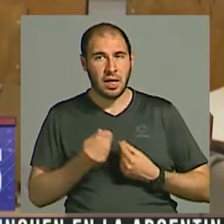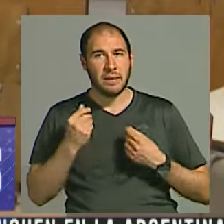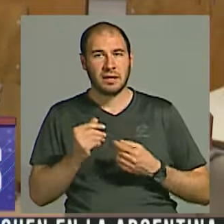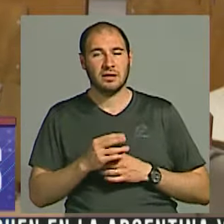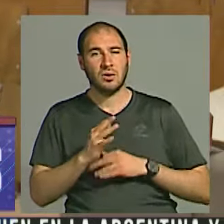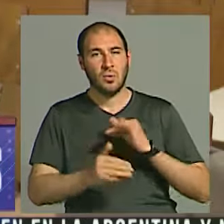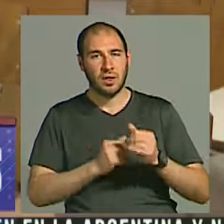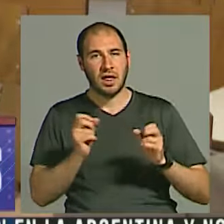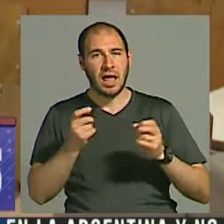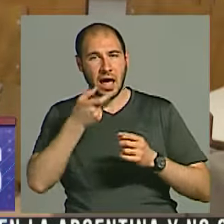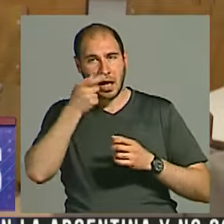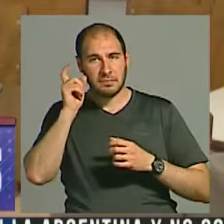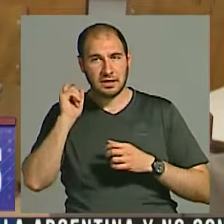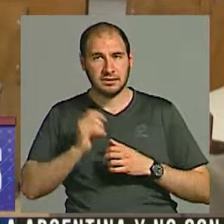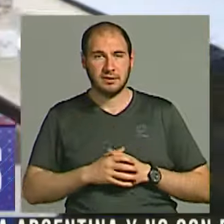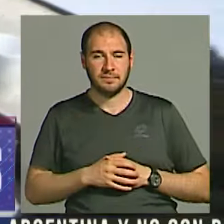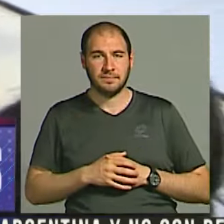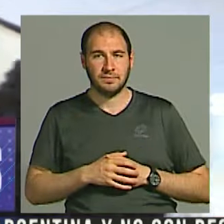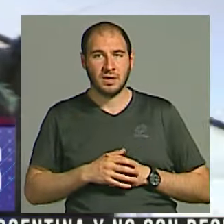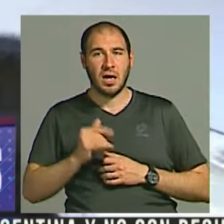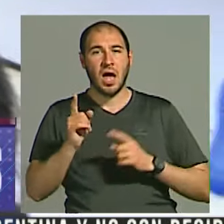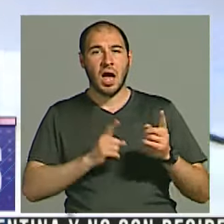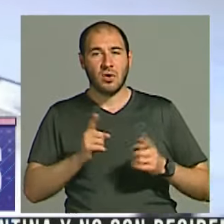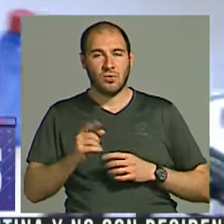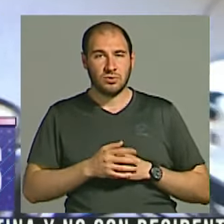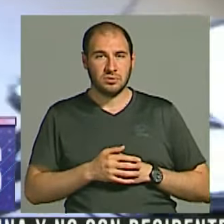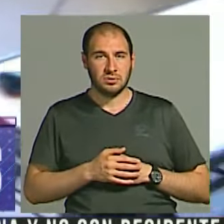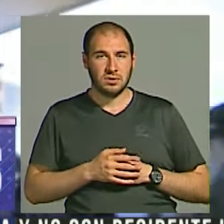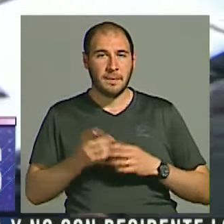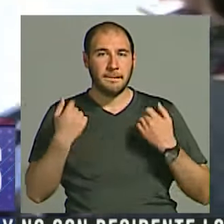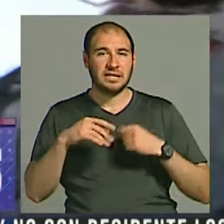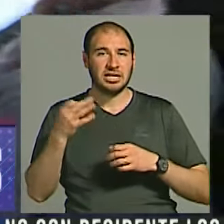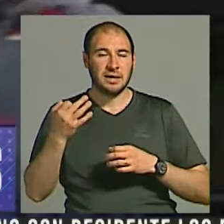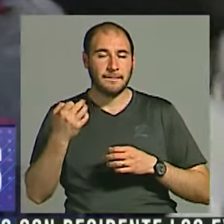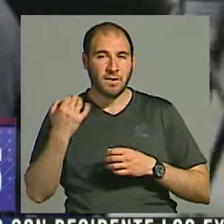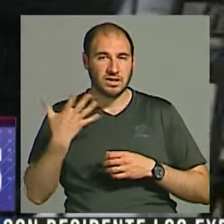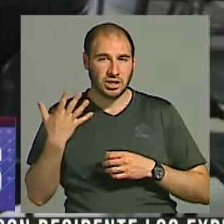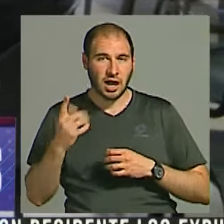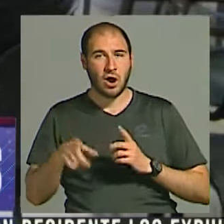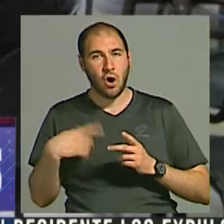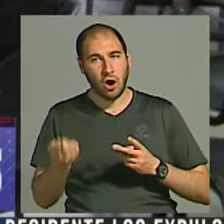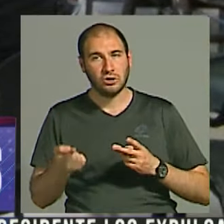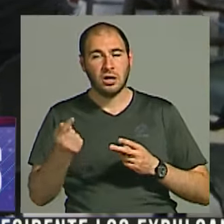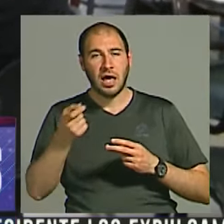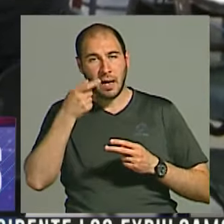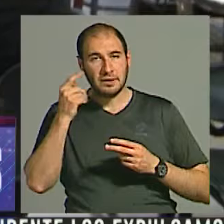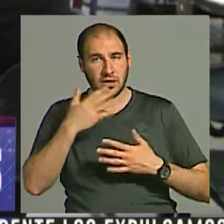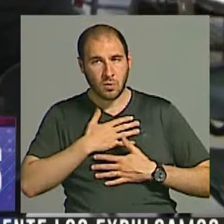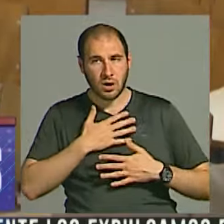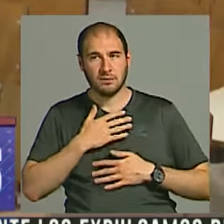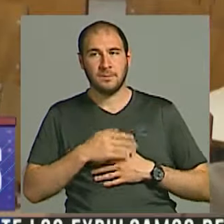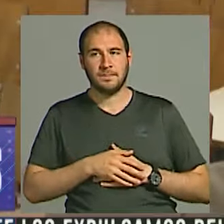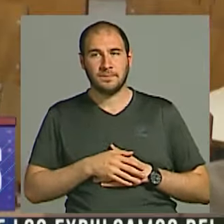abordar estas experiencias que son, bueno, algunos desde su práctica profesional, otra de su vivencia en su